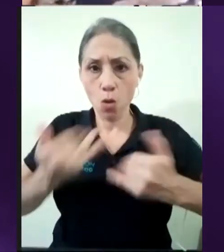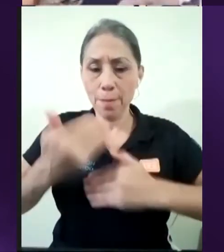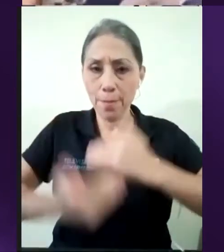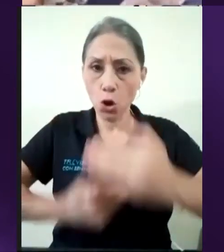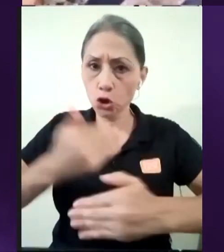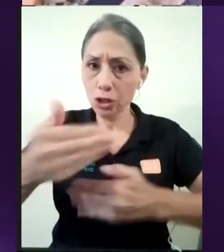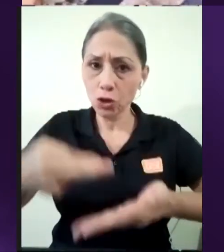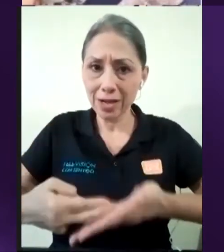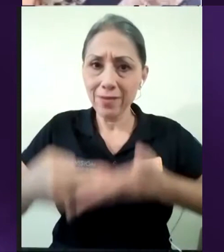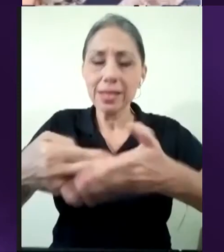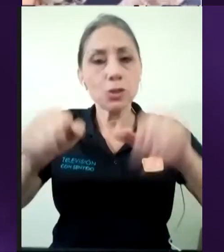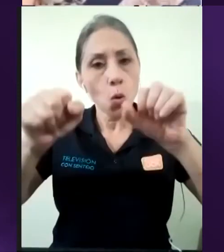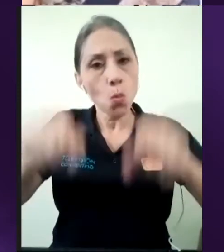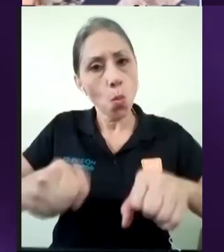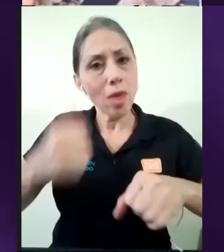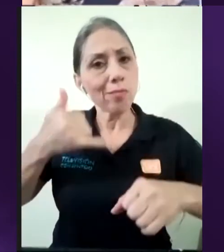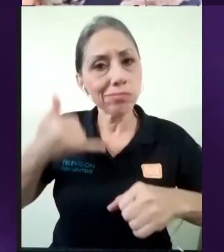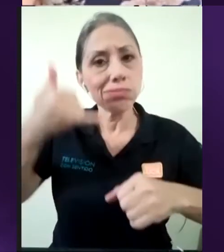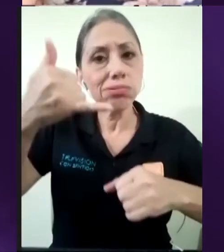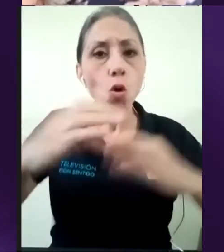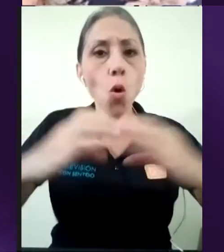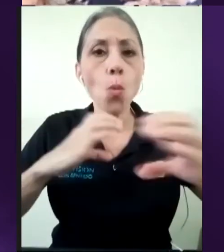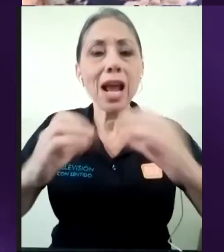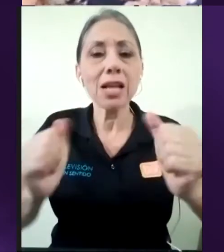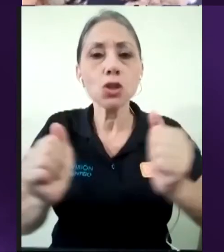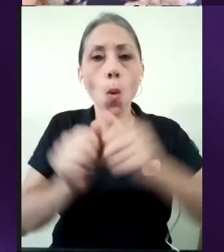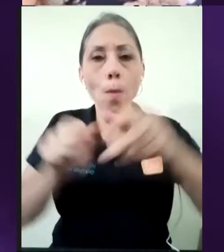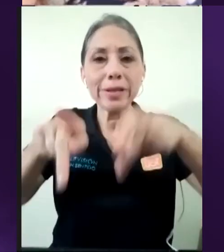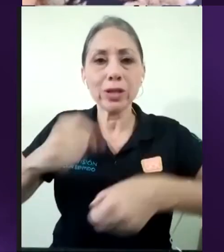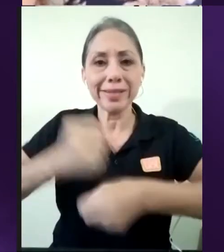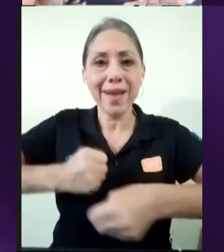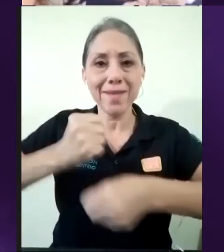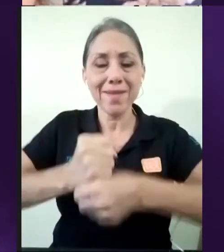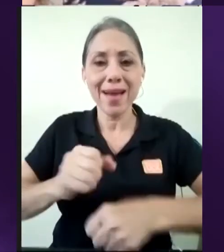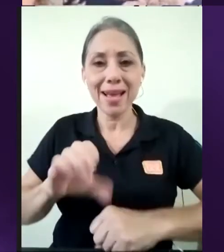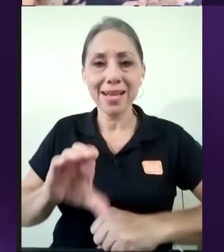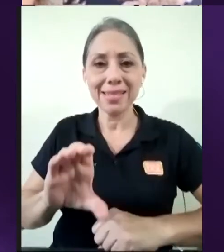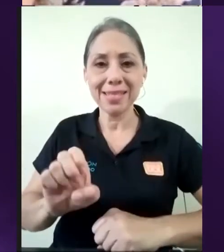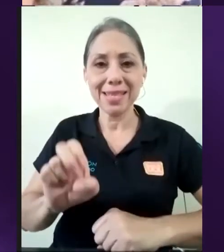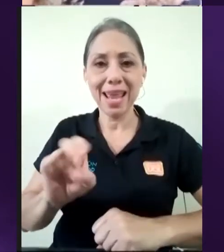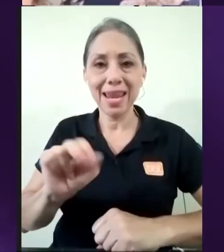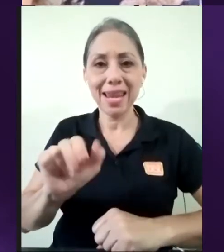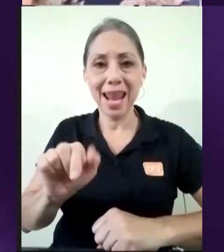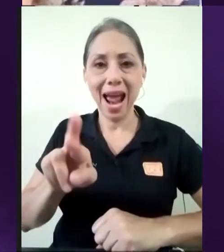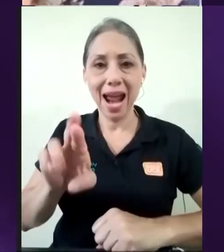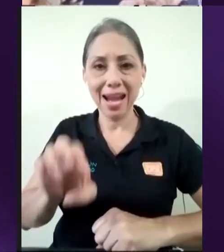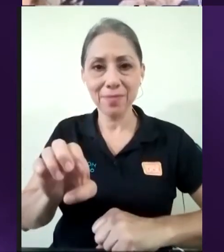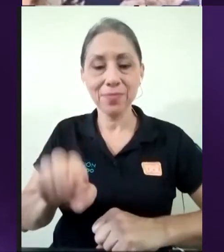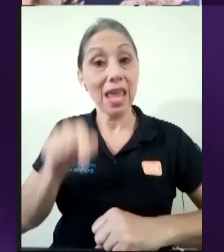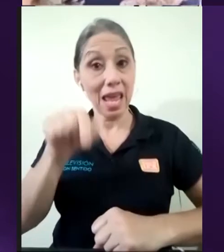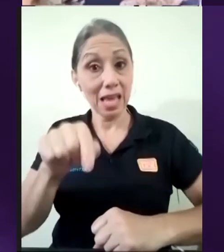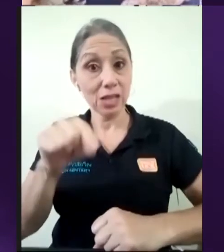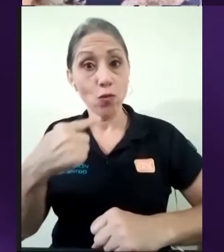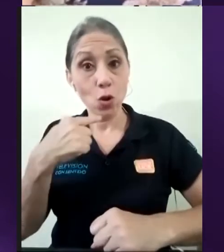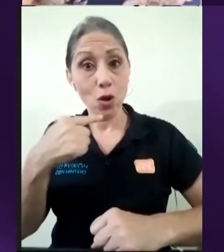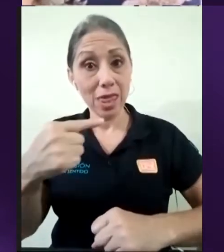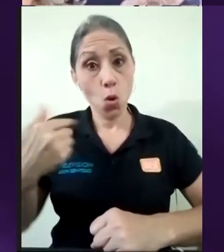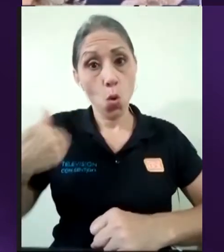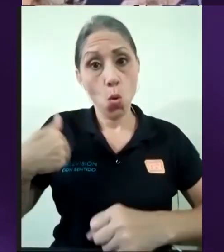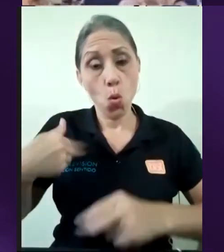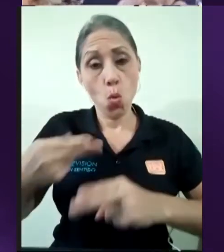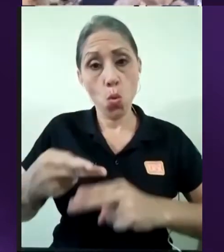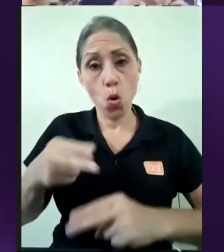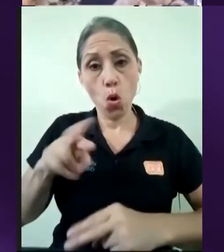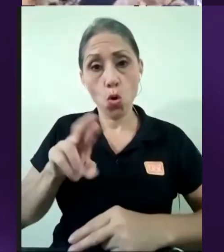puedan comunicar con funcionarios del SENARE. Esto fue lo que indicó don Román Macaya en la conferencia de prensa de esta tarde.